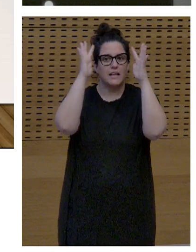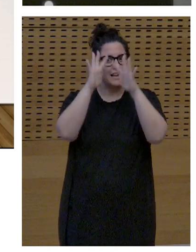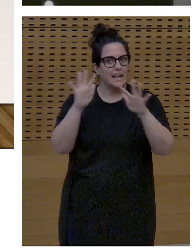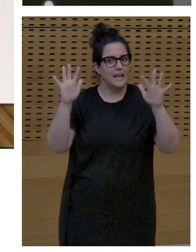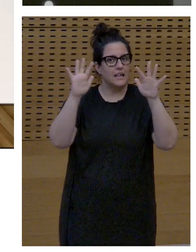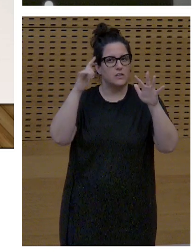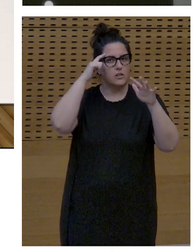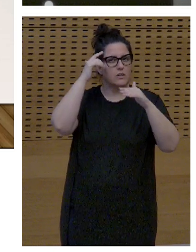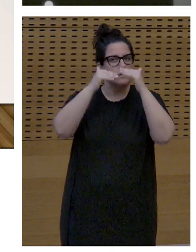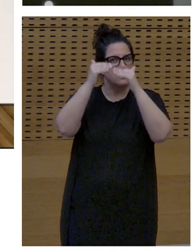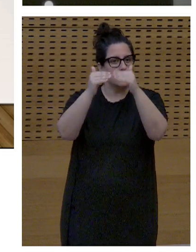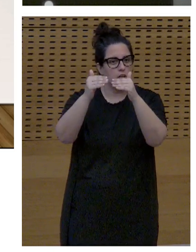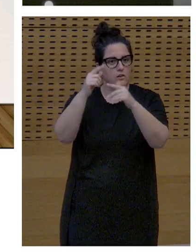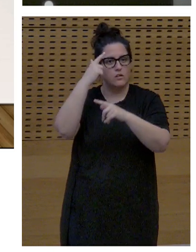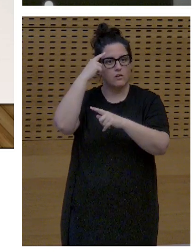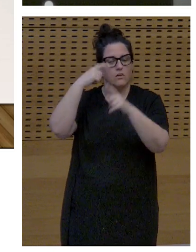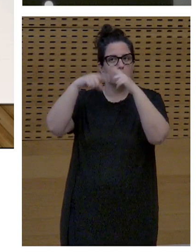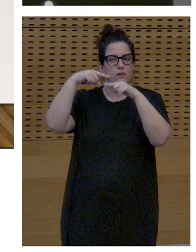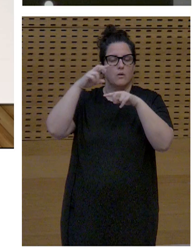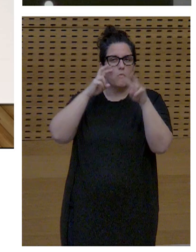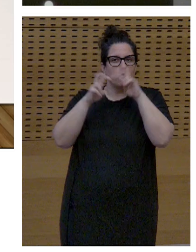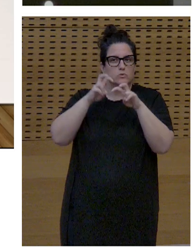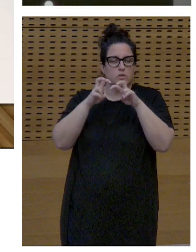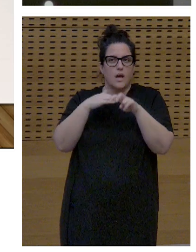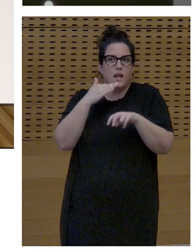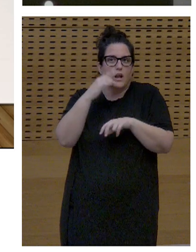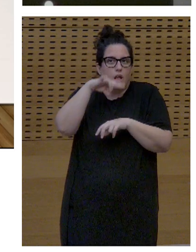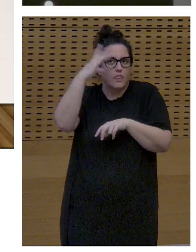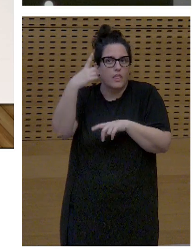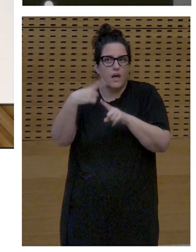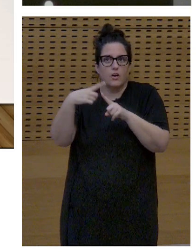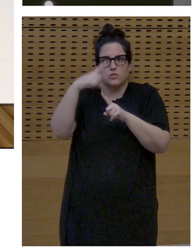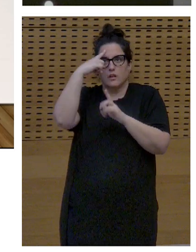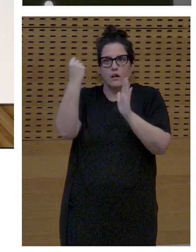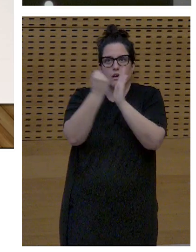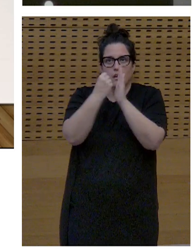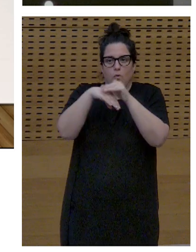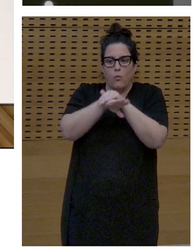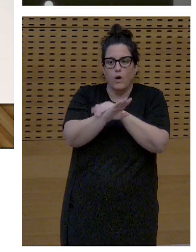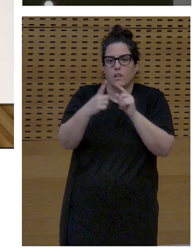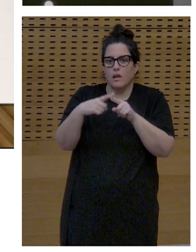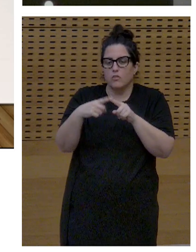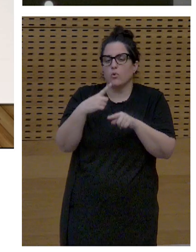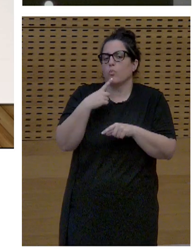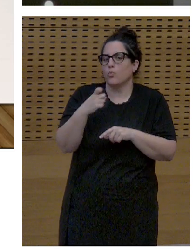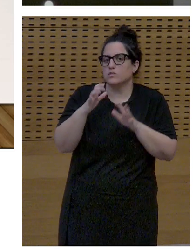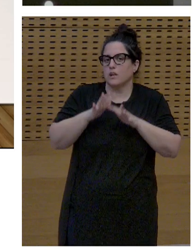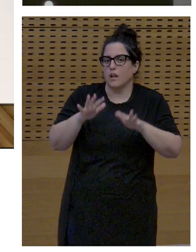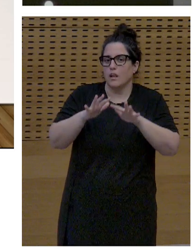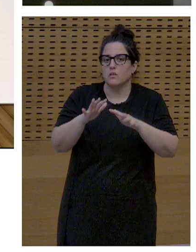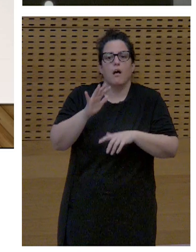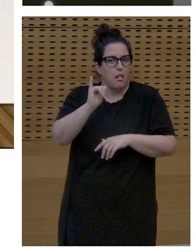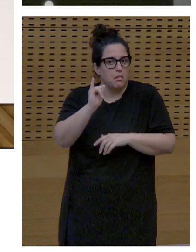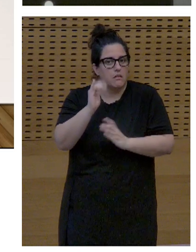más recuperar, nos cuesta más registrar información. Bueno, pues vamos a estimular eso. Hay terapias de